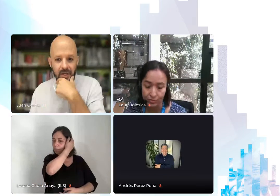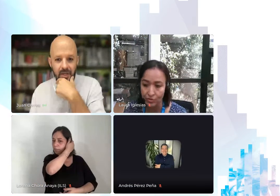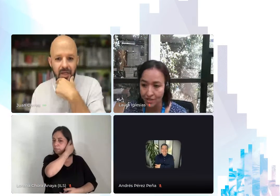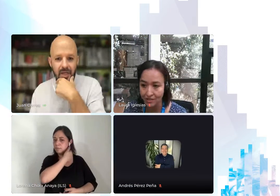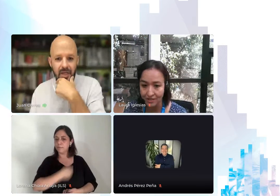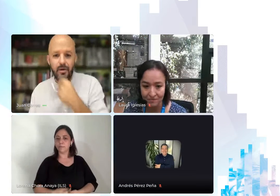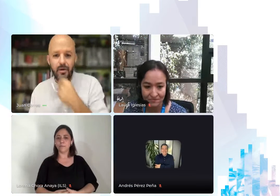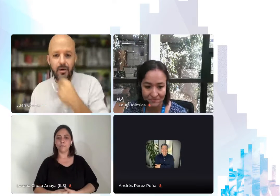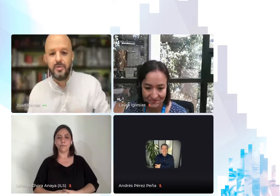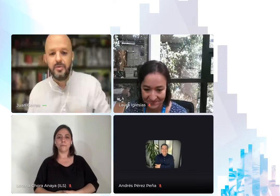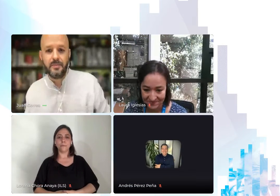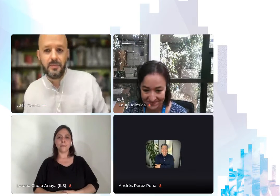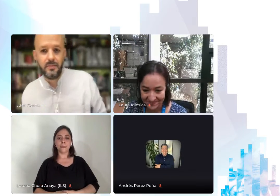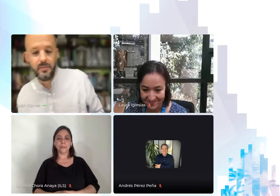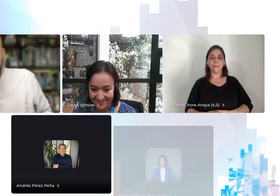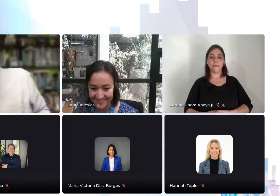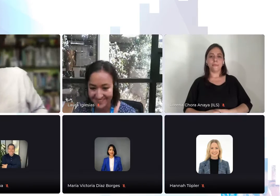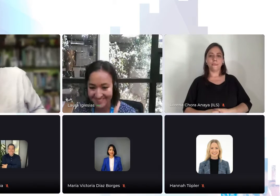Laura, no te oímos.